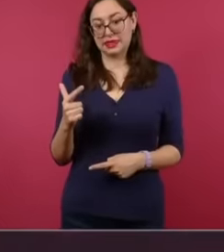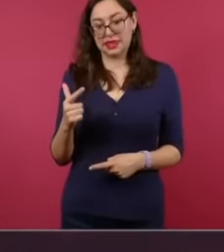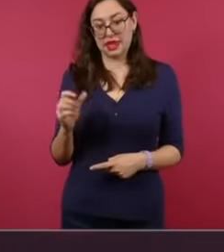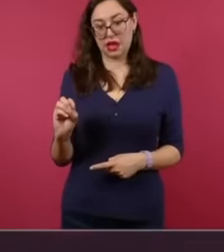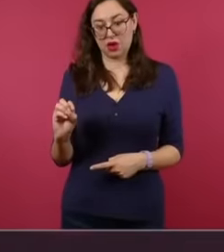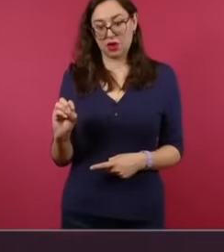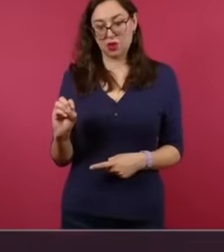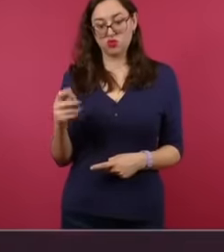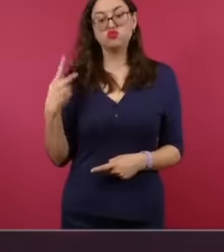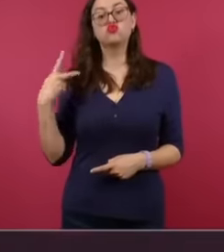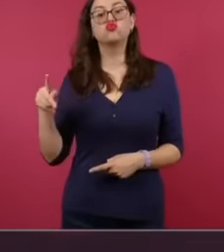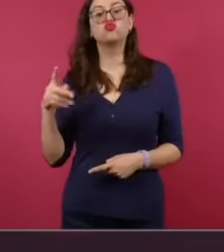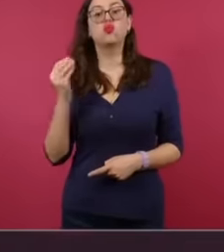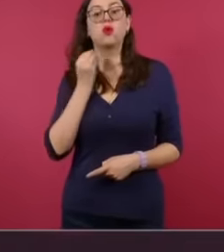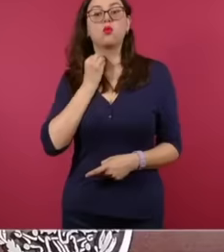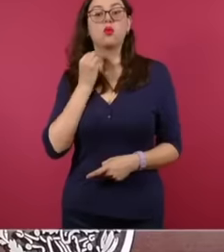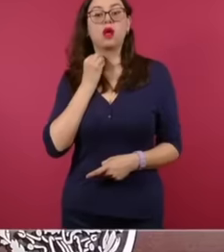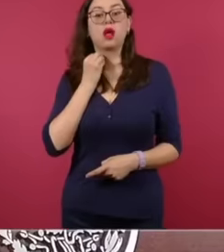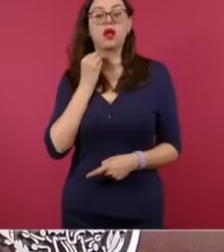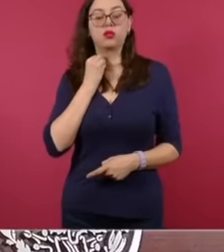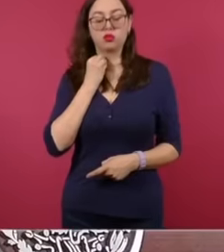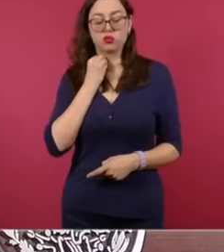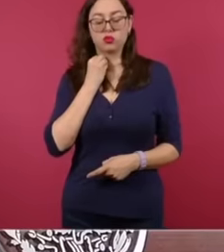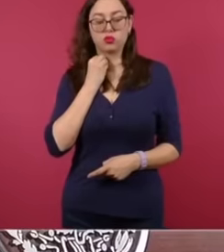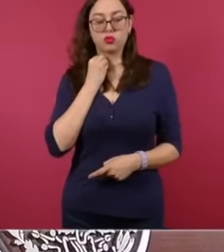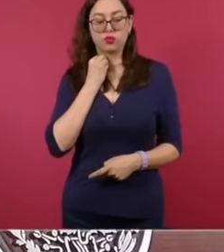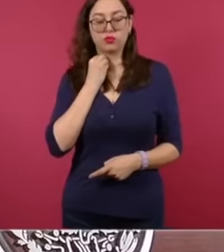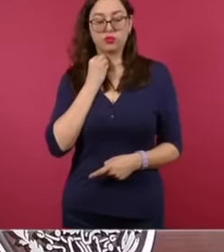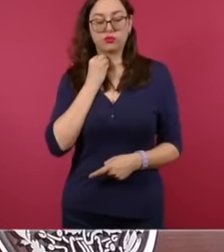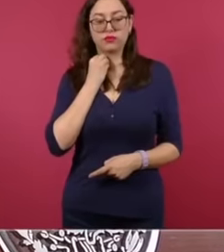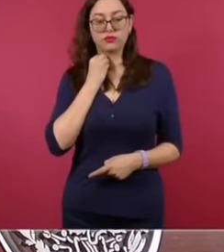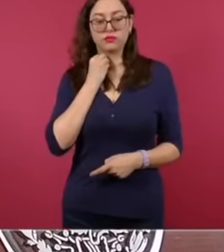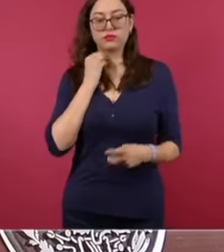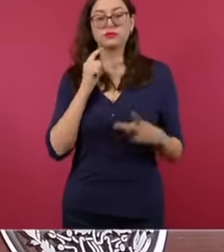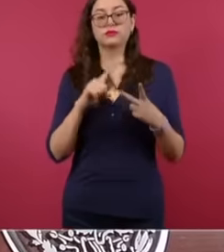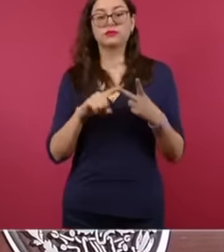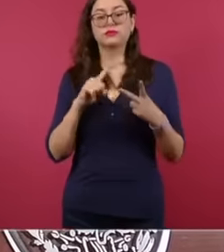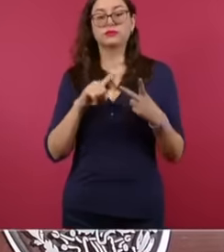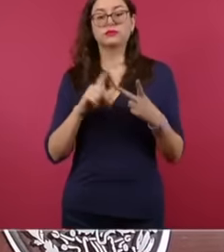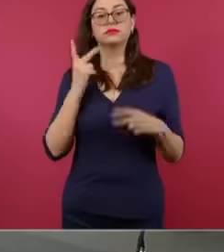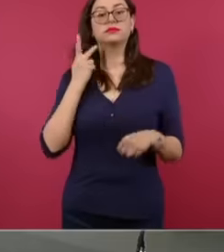su abogado. Sí. Y el que fue procurador,